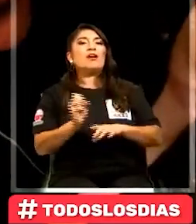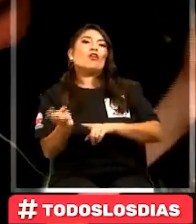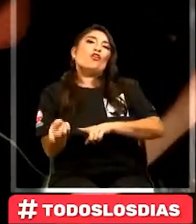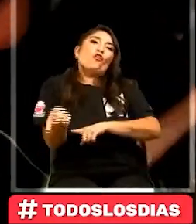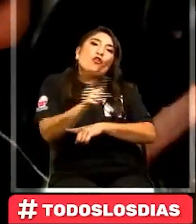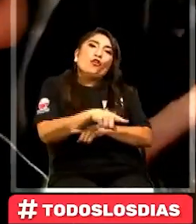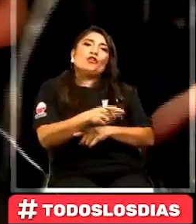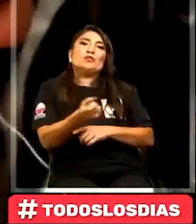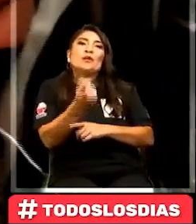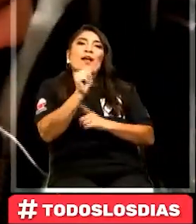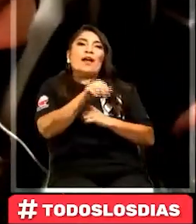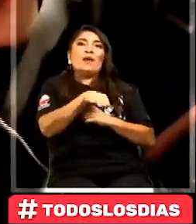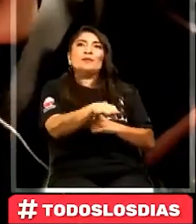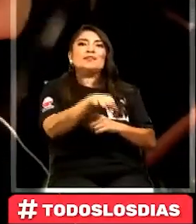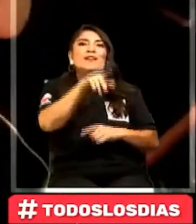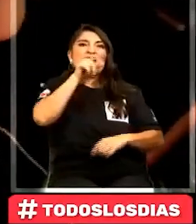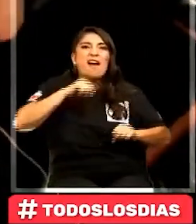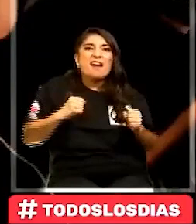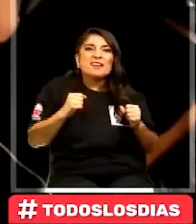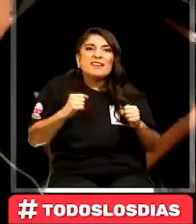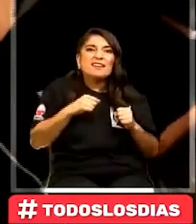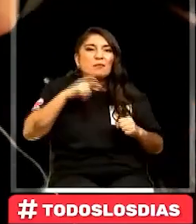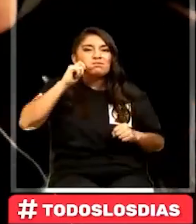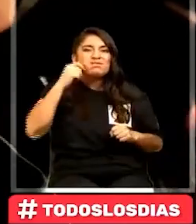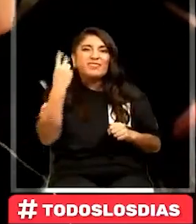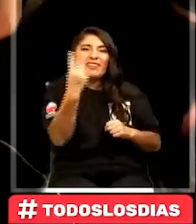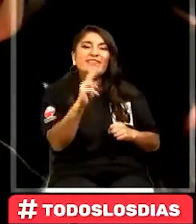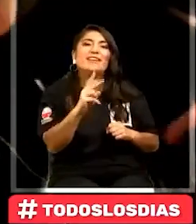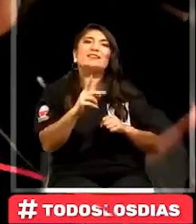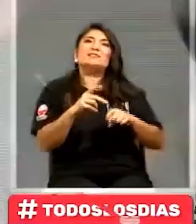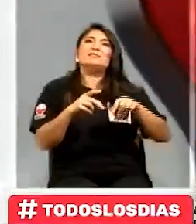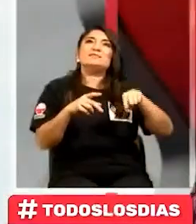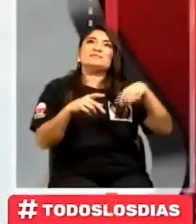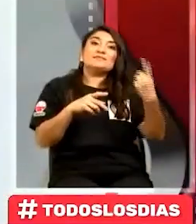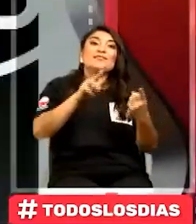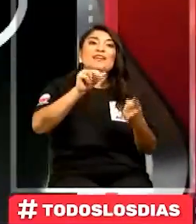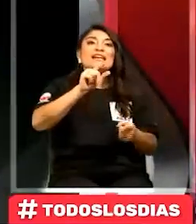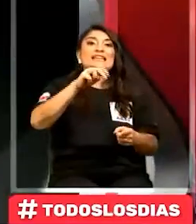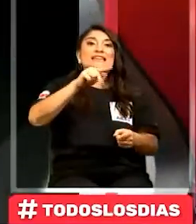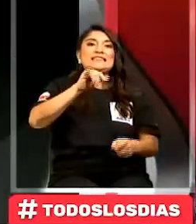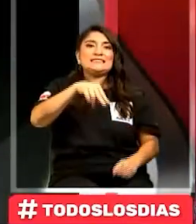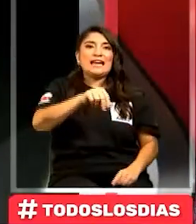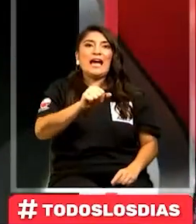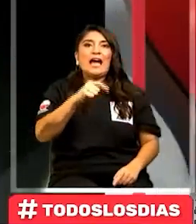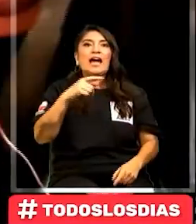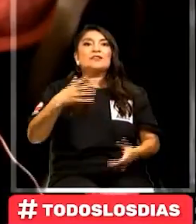a Gallina y Valentina que están recorriendo la ciudad. ¿Cómo están, chiquillos? Hola.